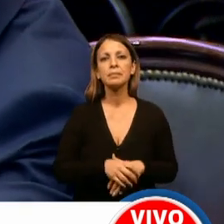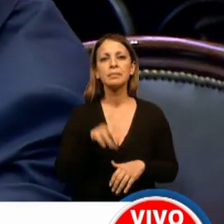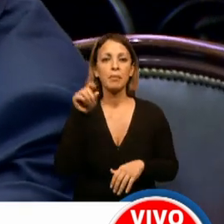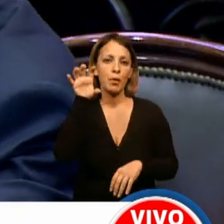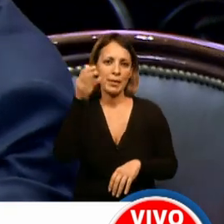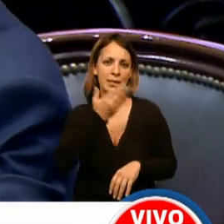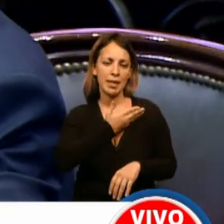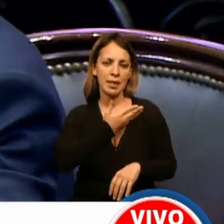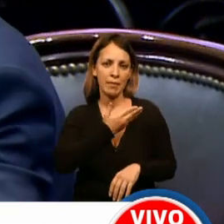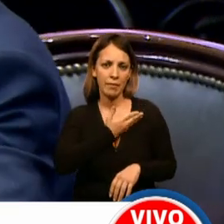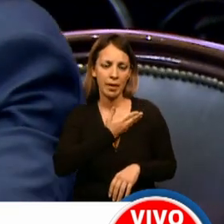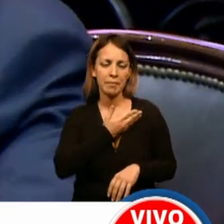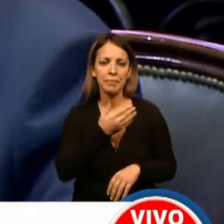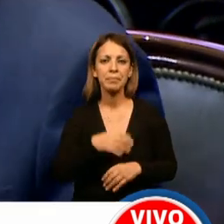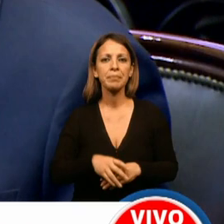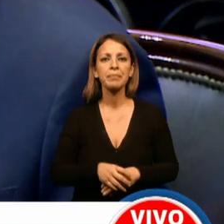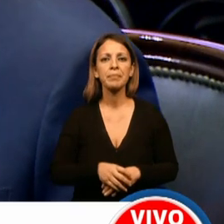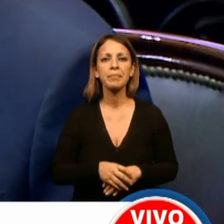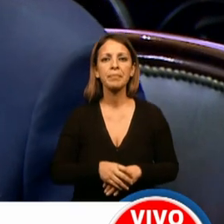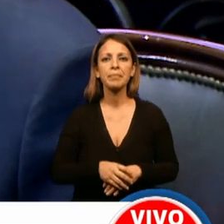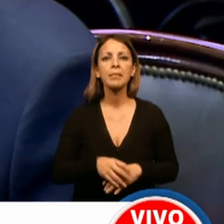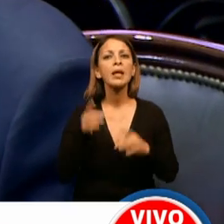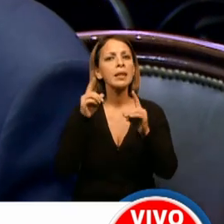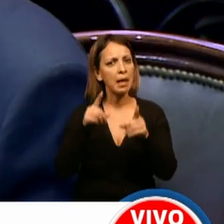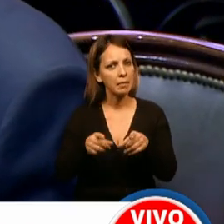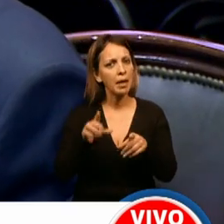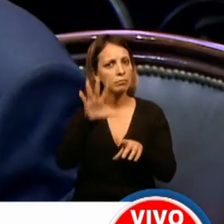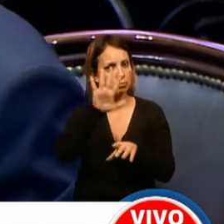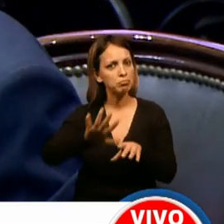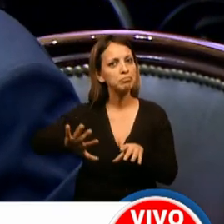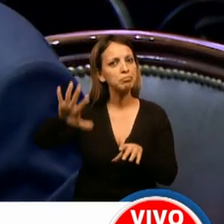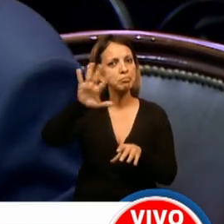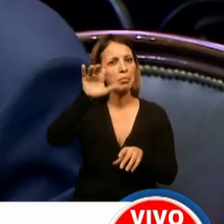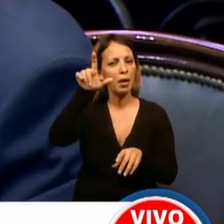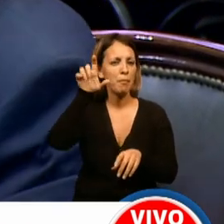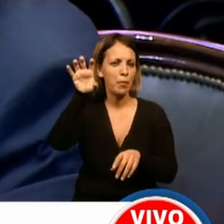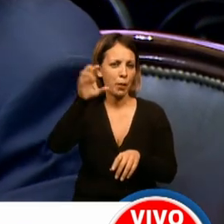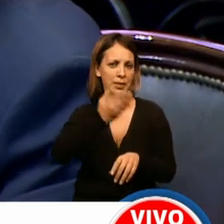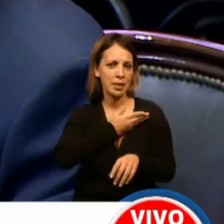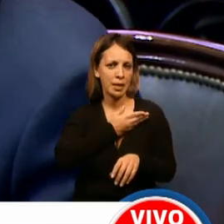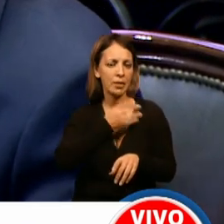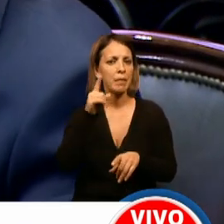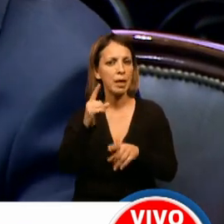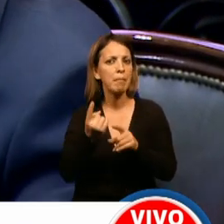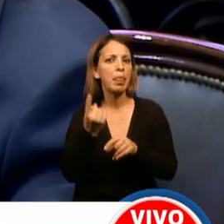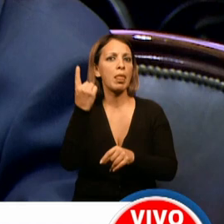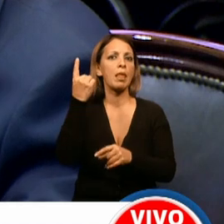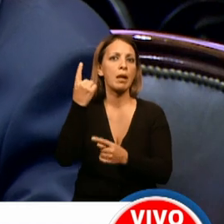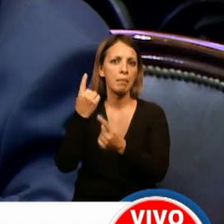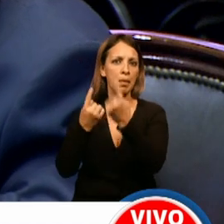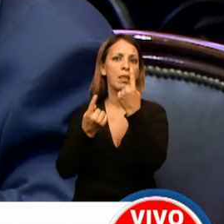santa fe que también ha sido pionera en este tema garantizando